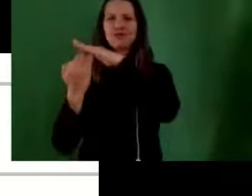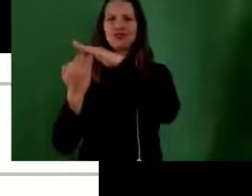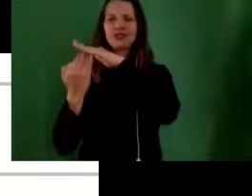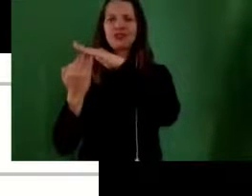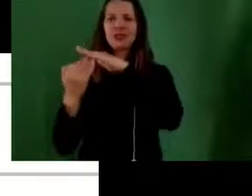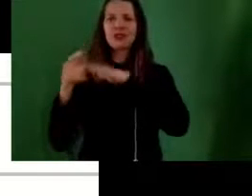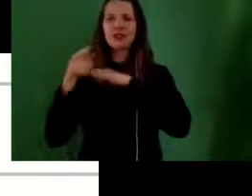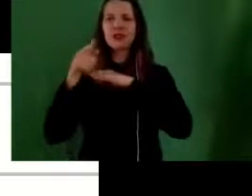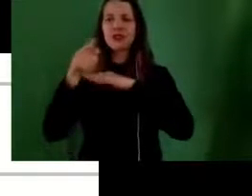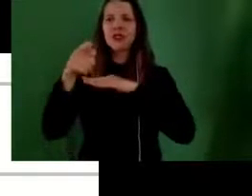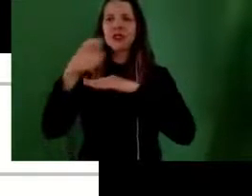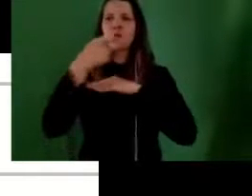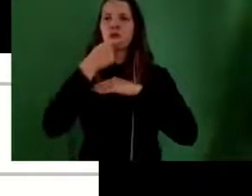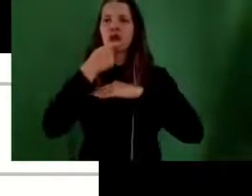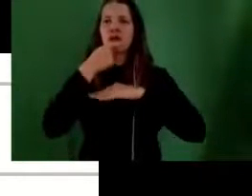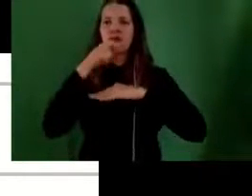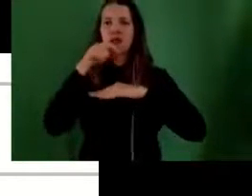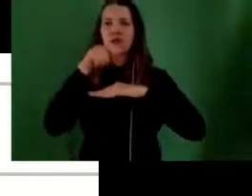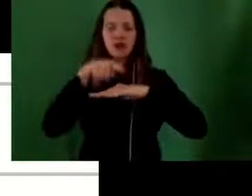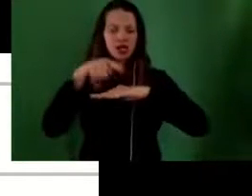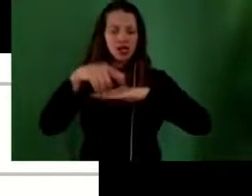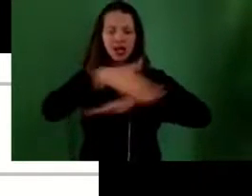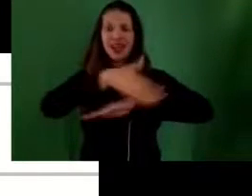tapas de los buzones de